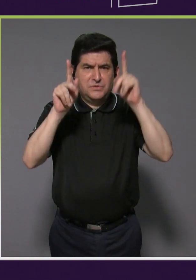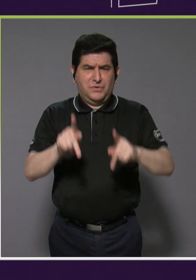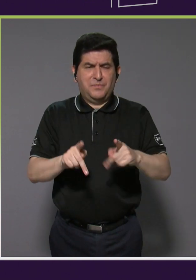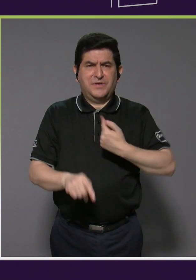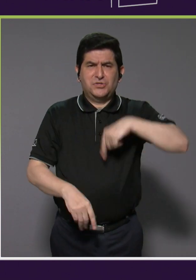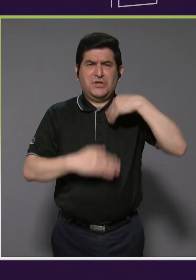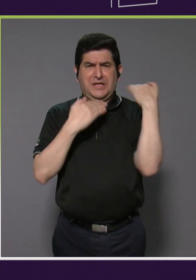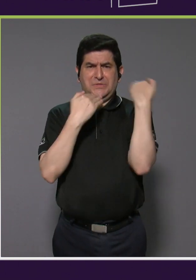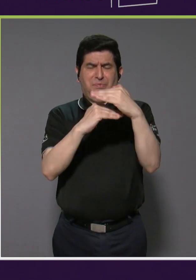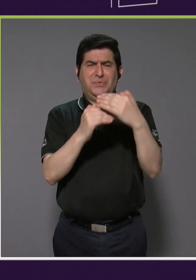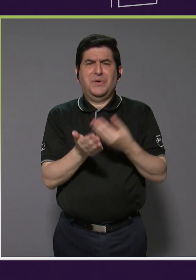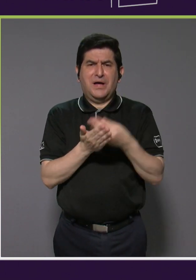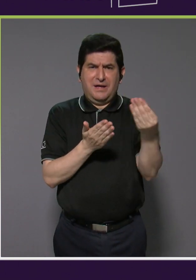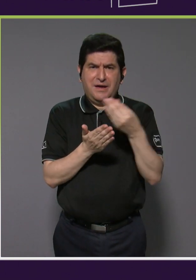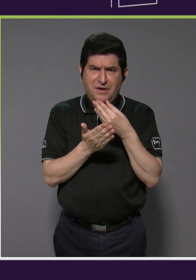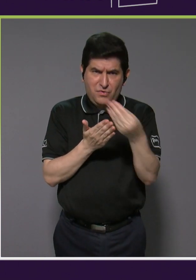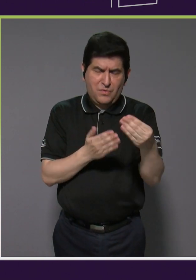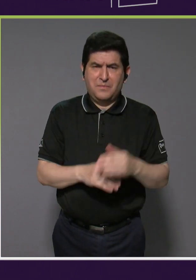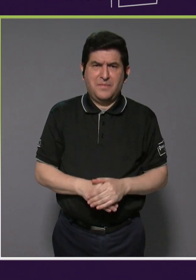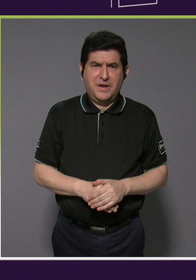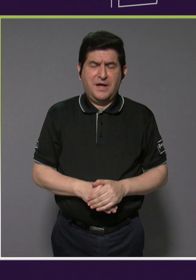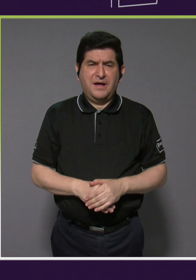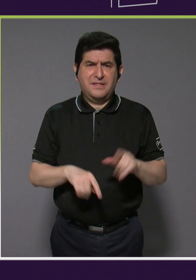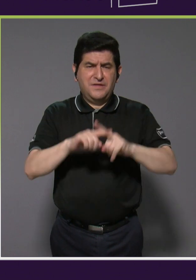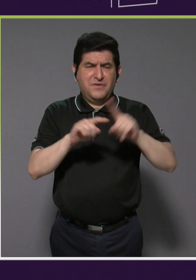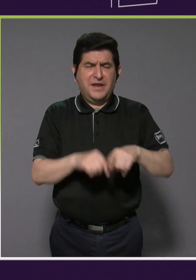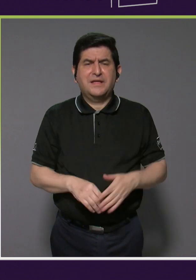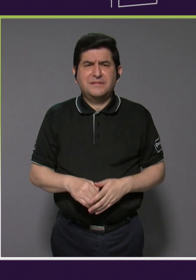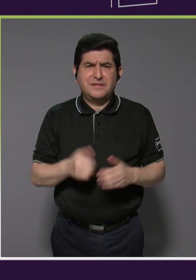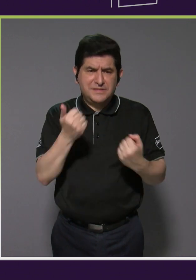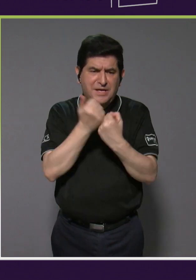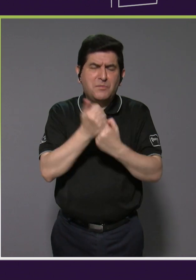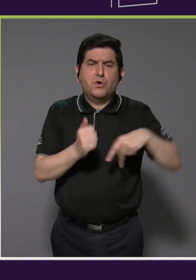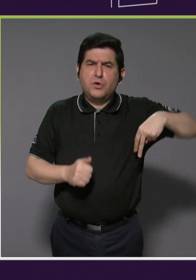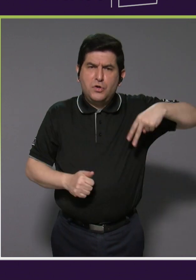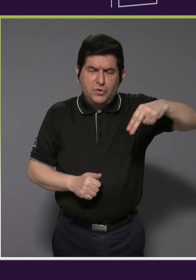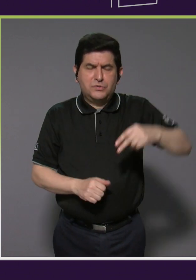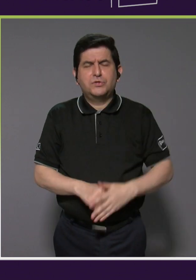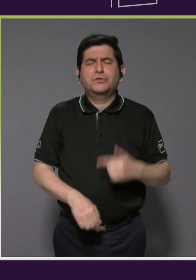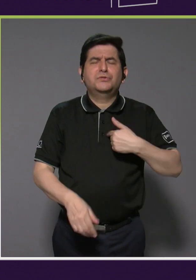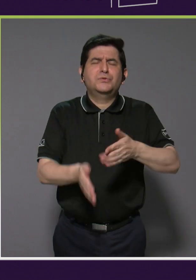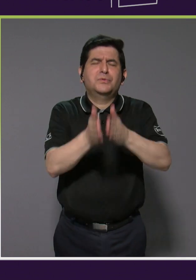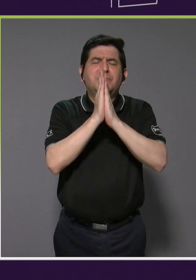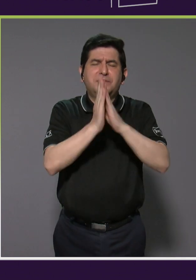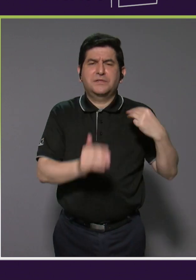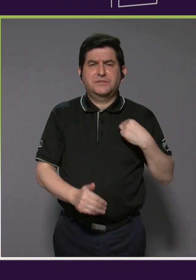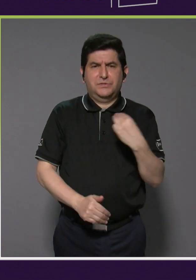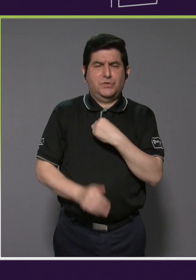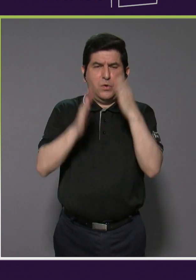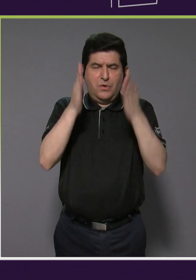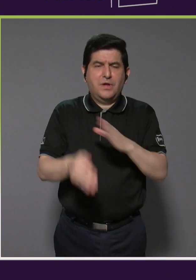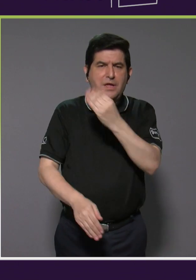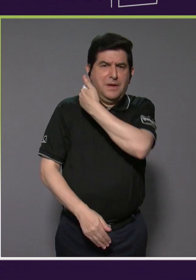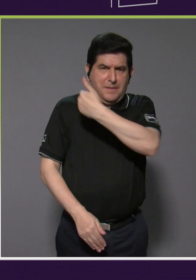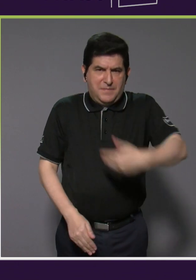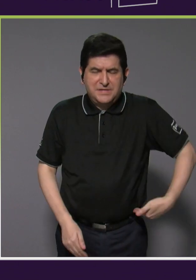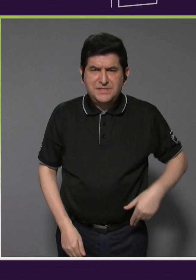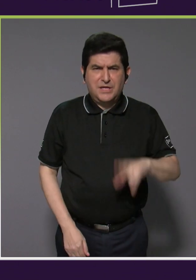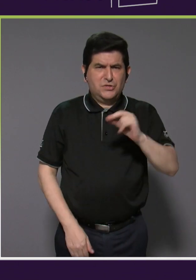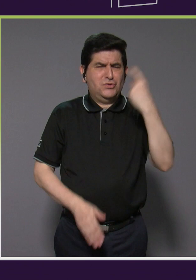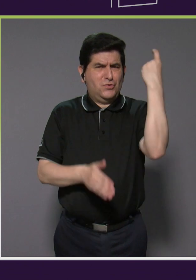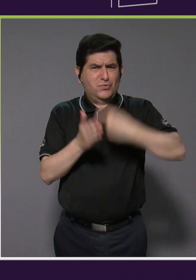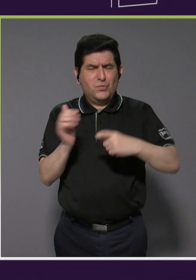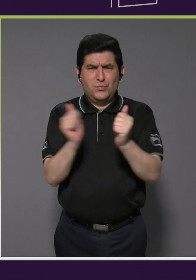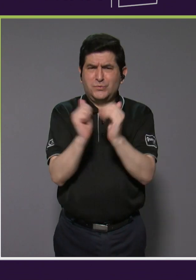estaríamos limitadas a comprar nuestros implementos para poder caminar. Hago un llamado al ministro y al presidente que no sean groseros con